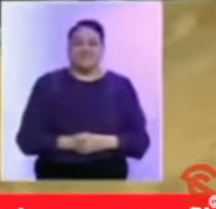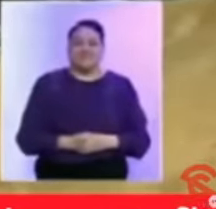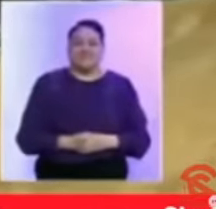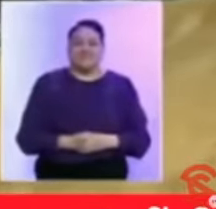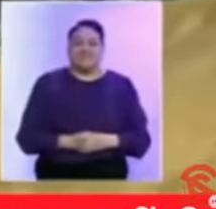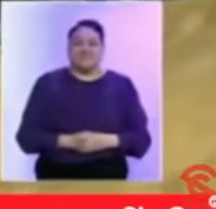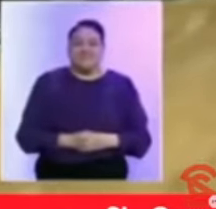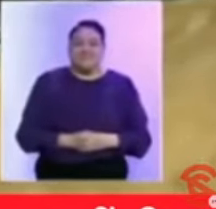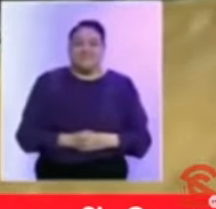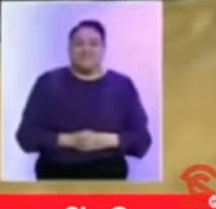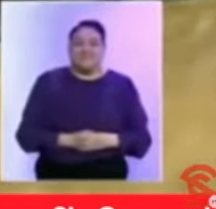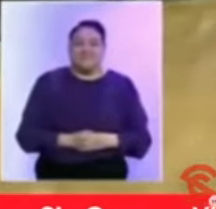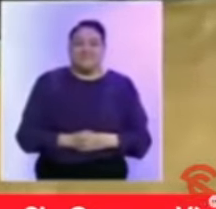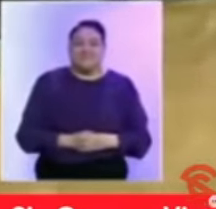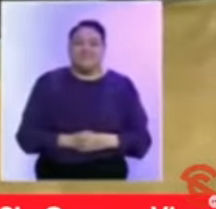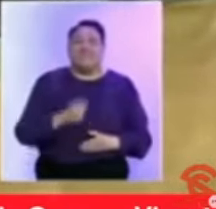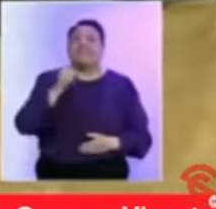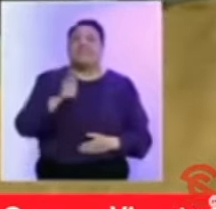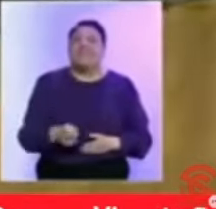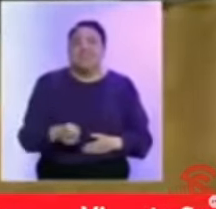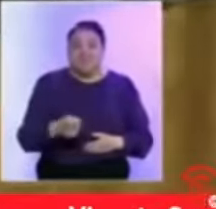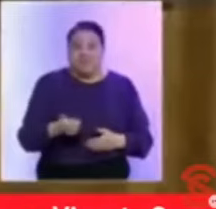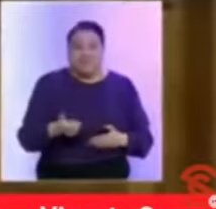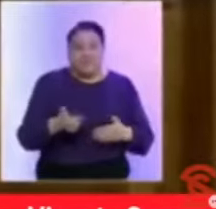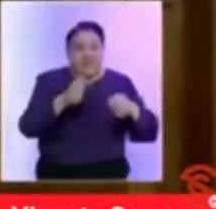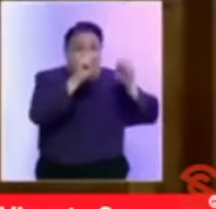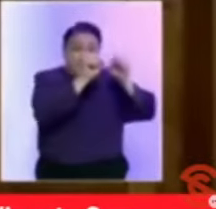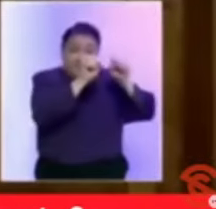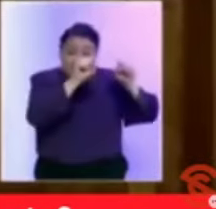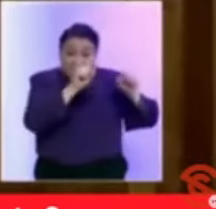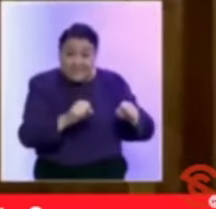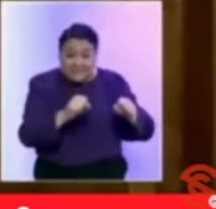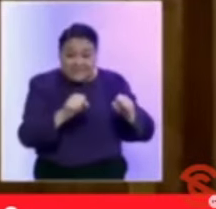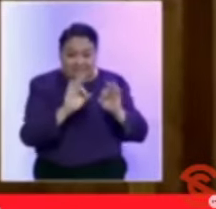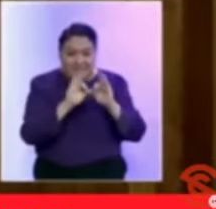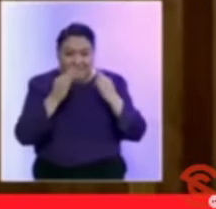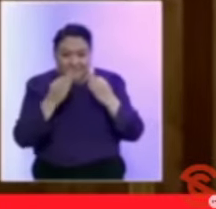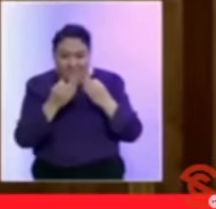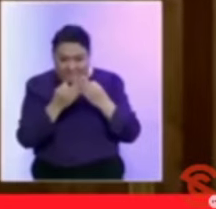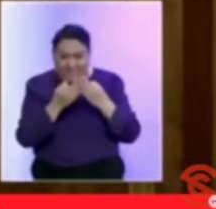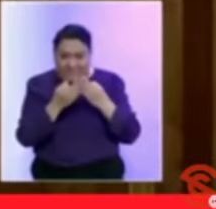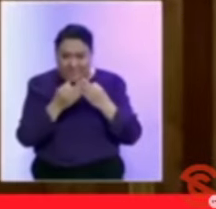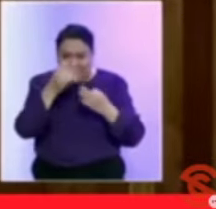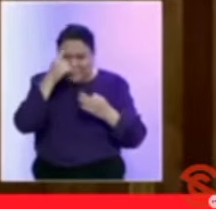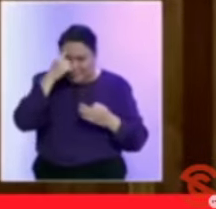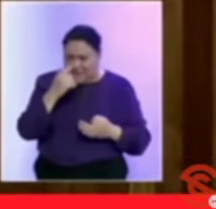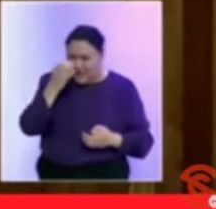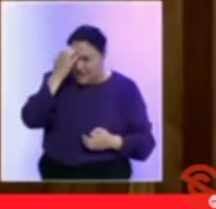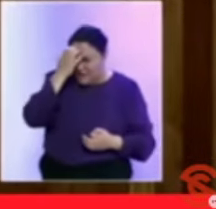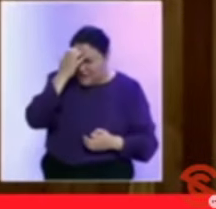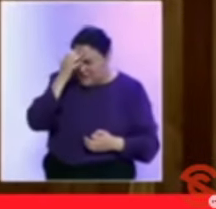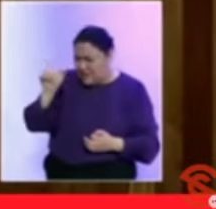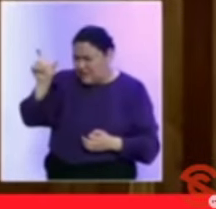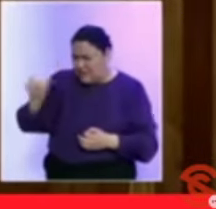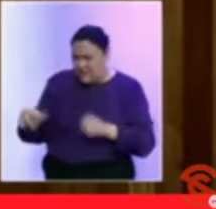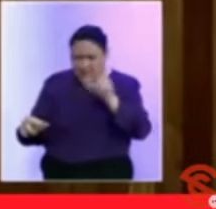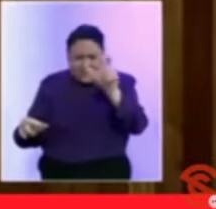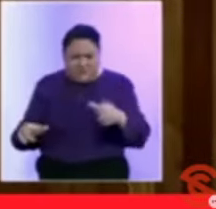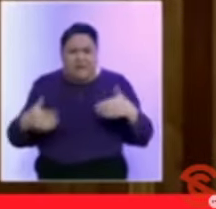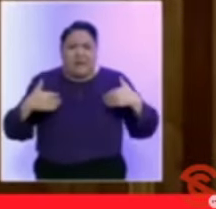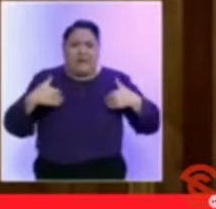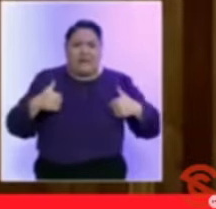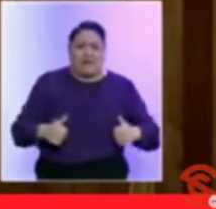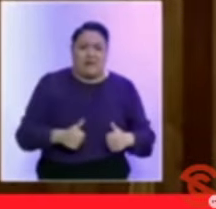mexicanos un sistema que también comprenda la separación entre el poder